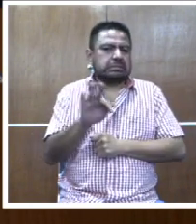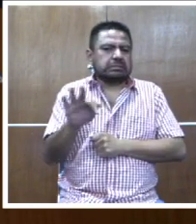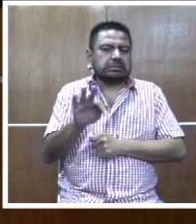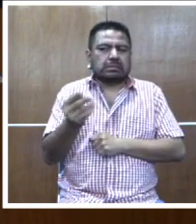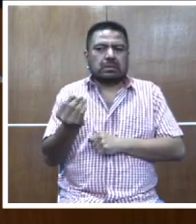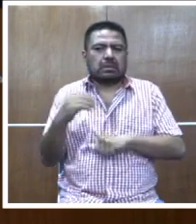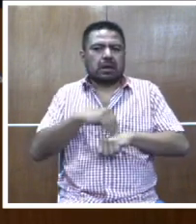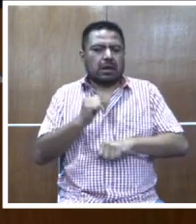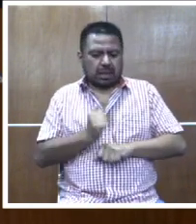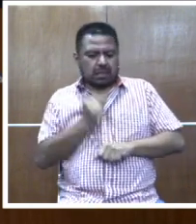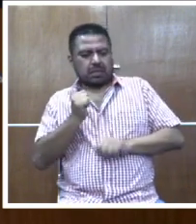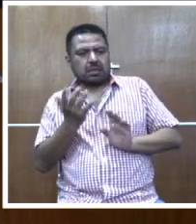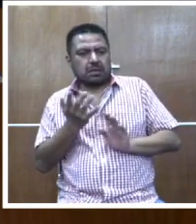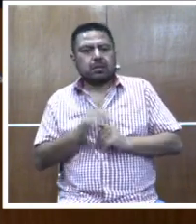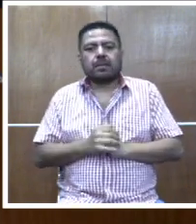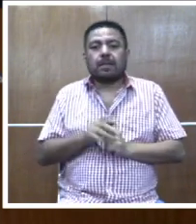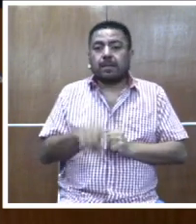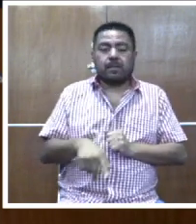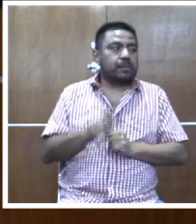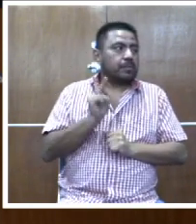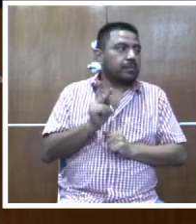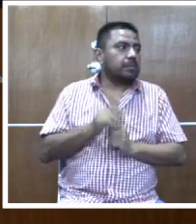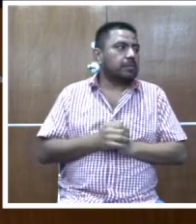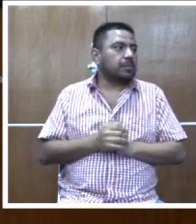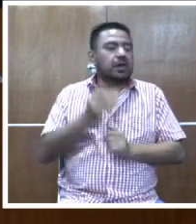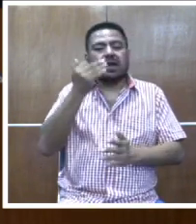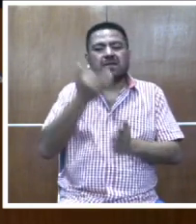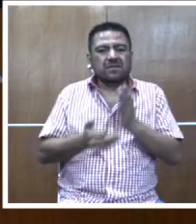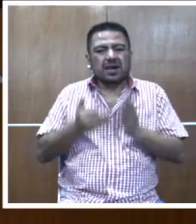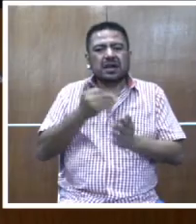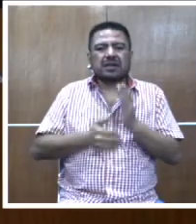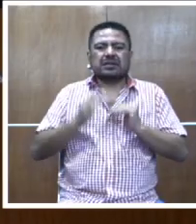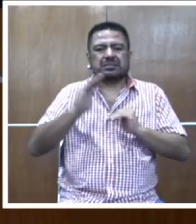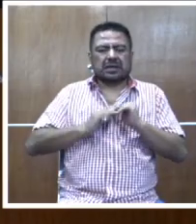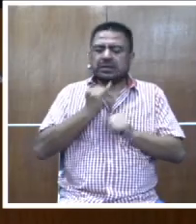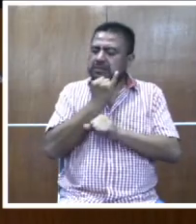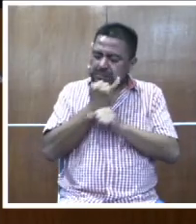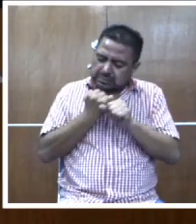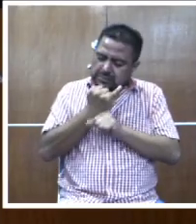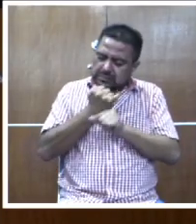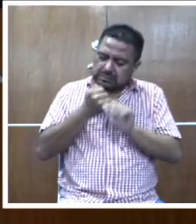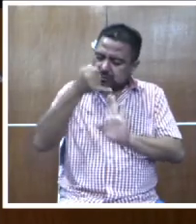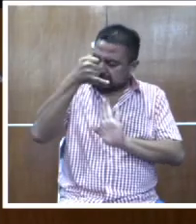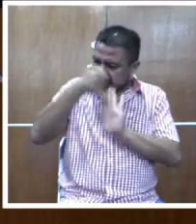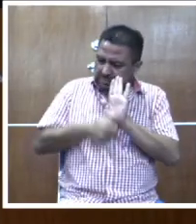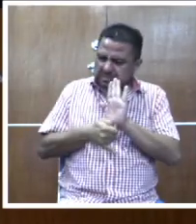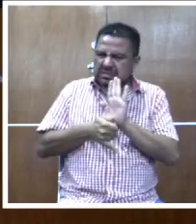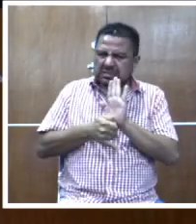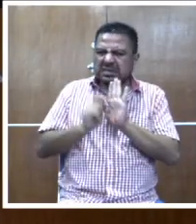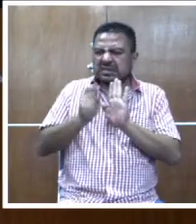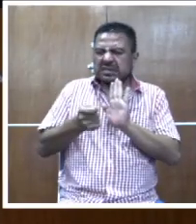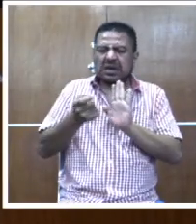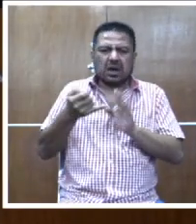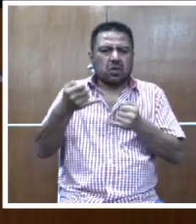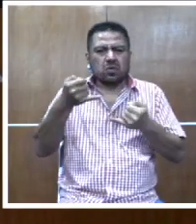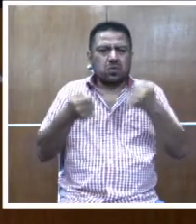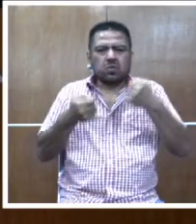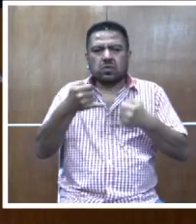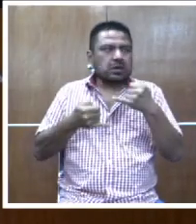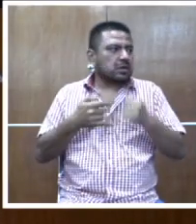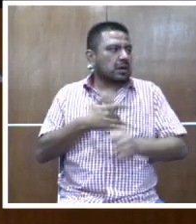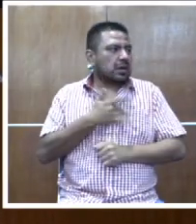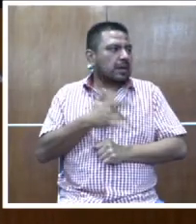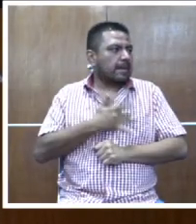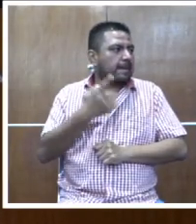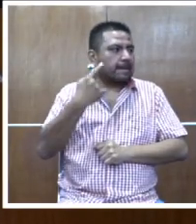dolosa. Sin embargo, ha hecho falta analizar y plantear en esta circunstancia jurídica la perspectiva